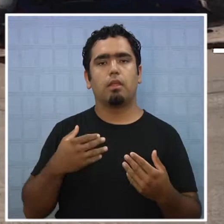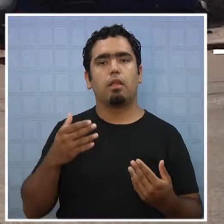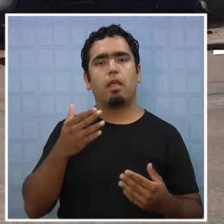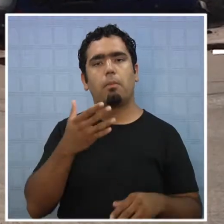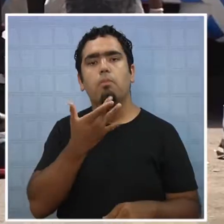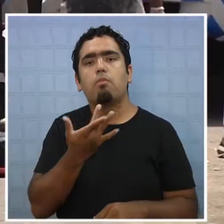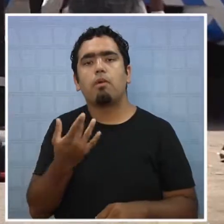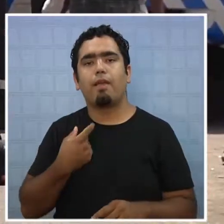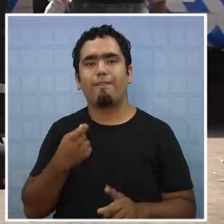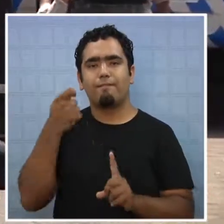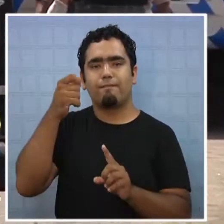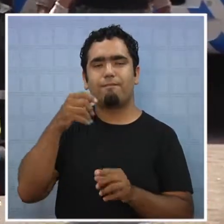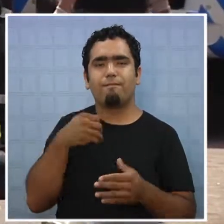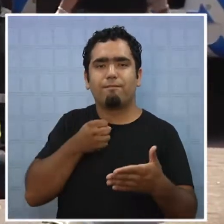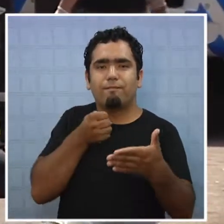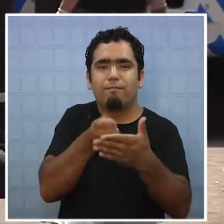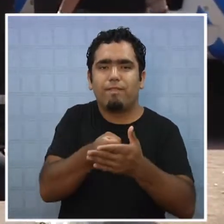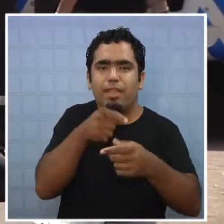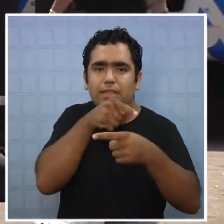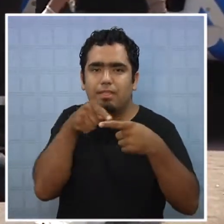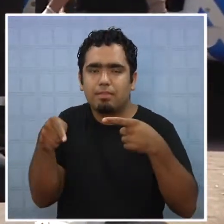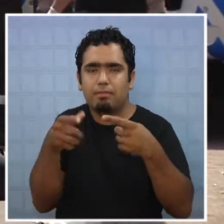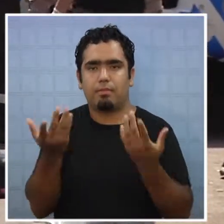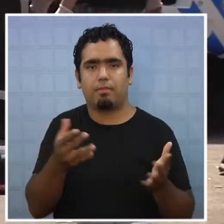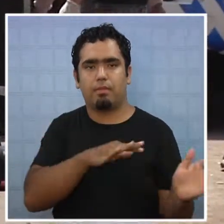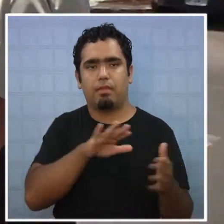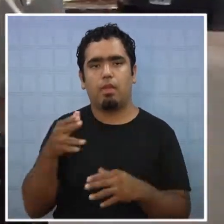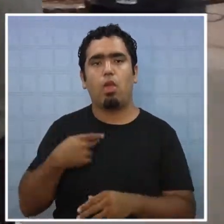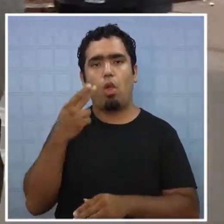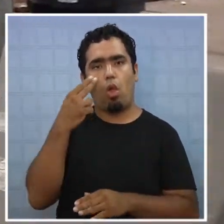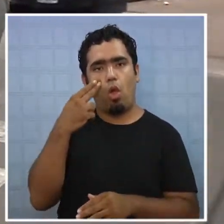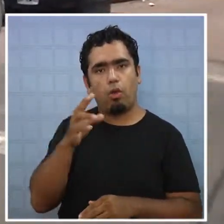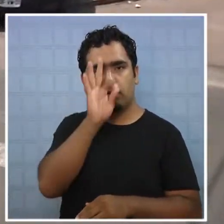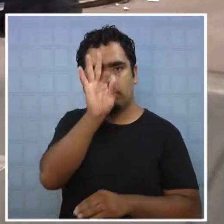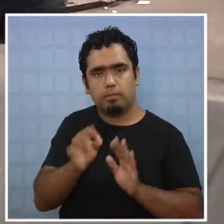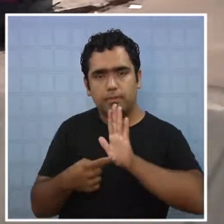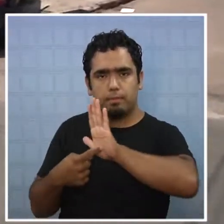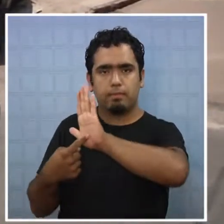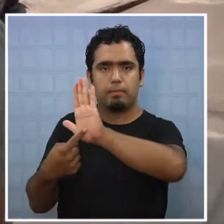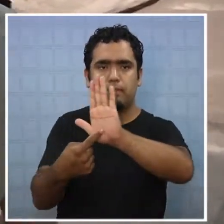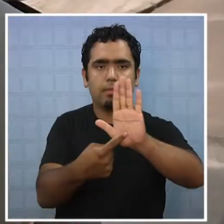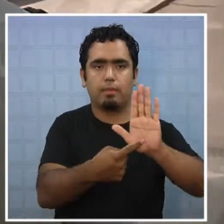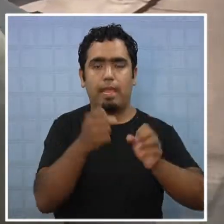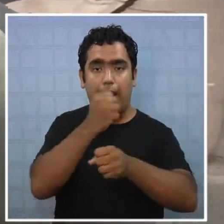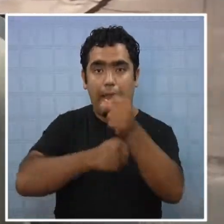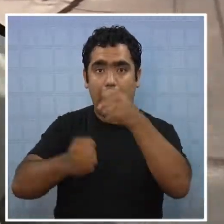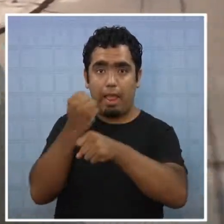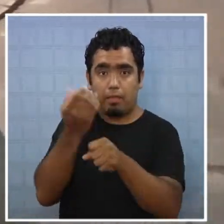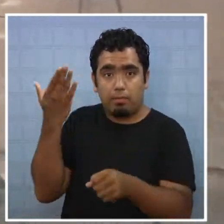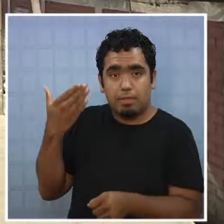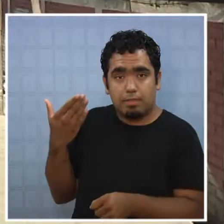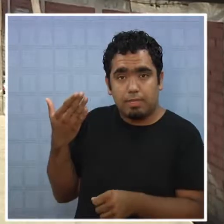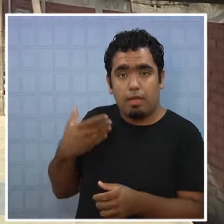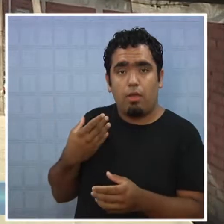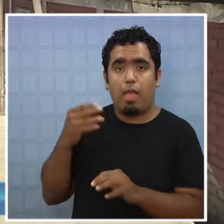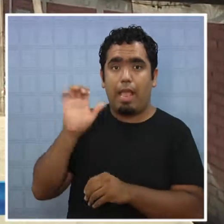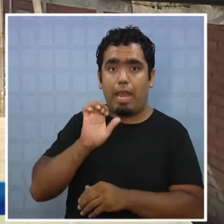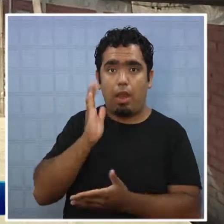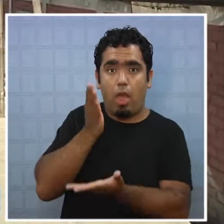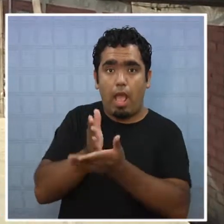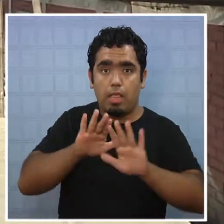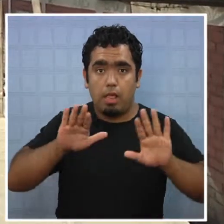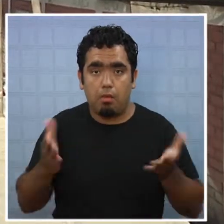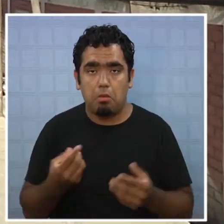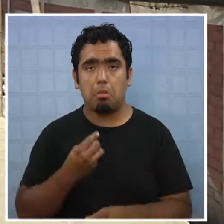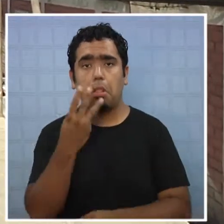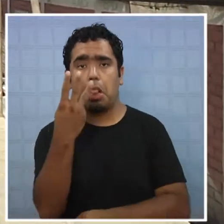atropellos que ocurren sobre todo los fines de semana. Darle a conocer a la ciudadanía las cifras. Cifras que el año pasado, desde